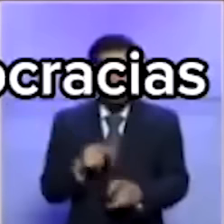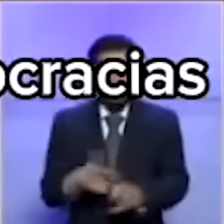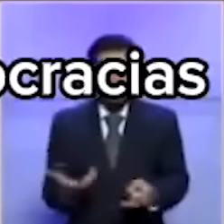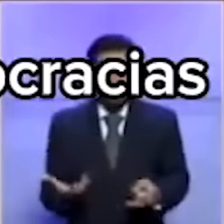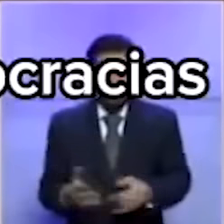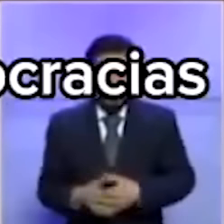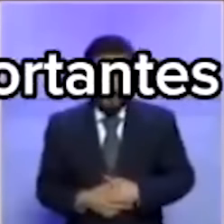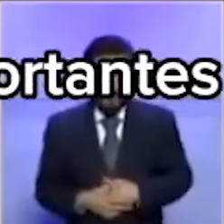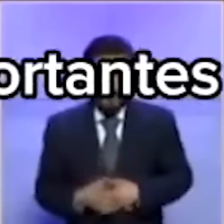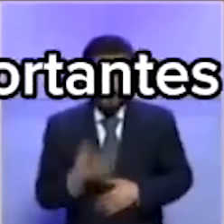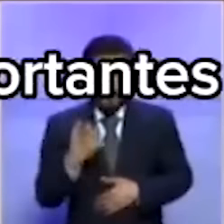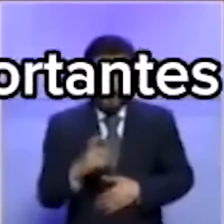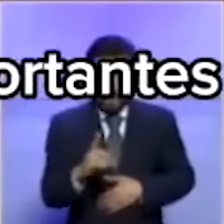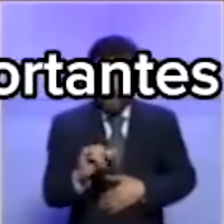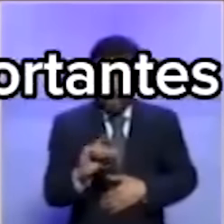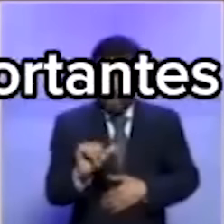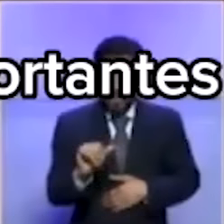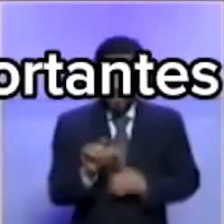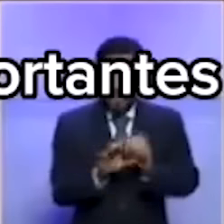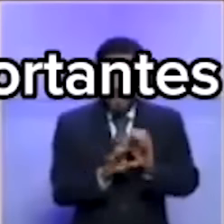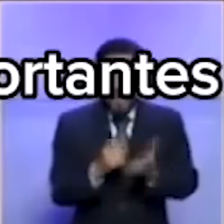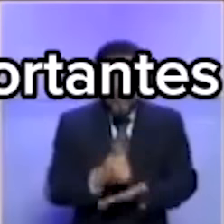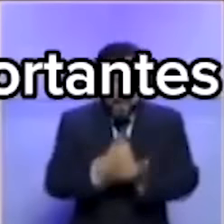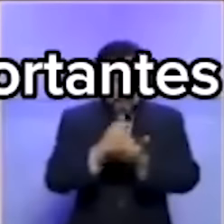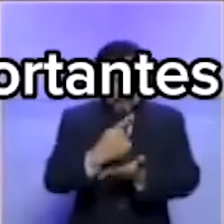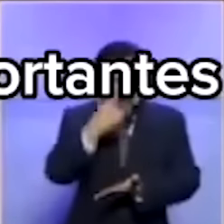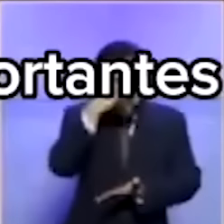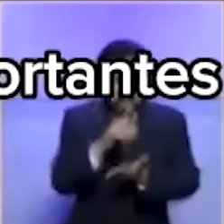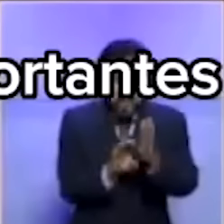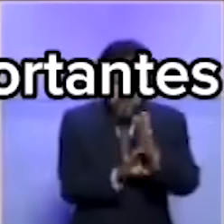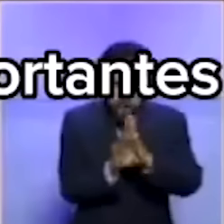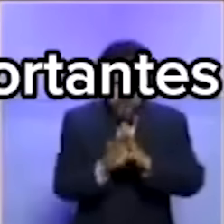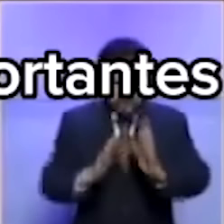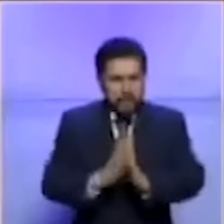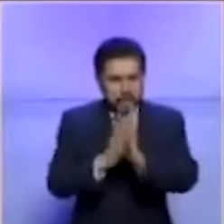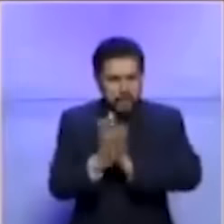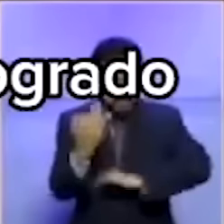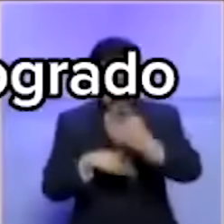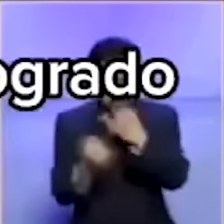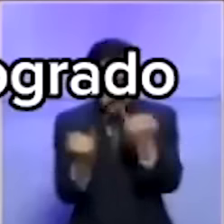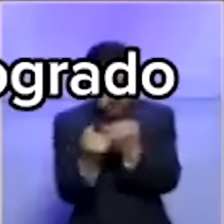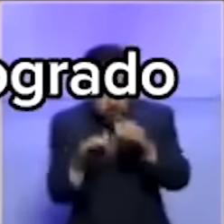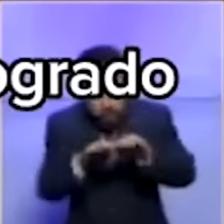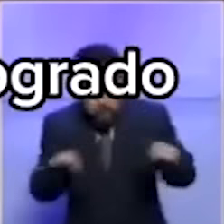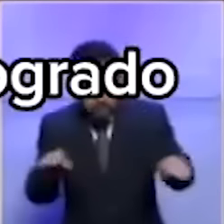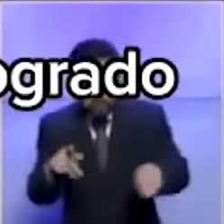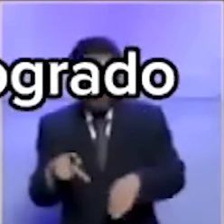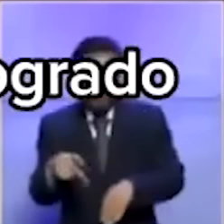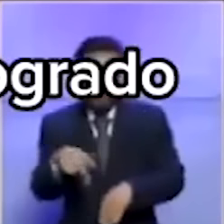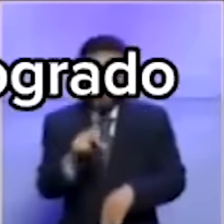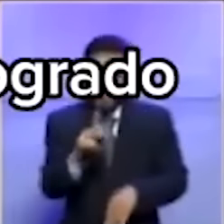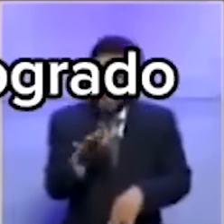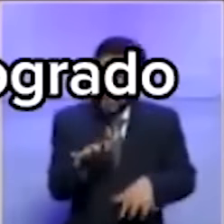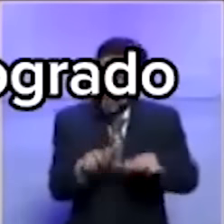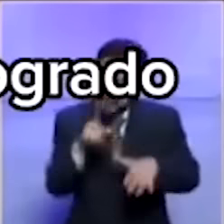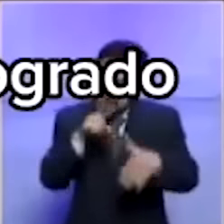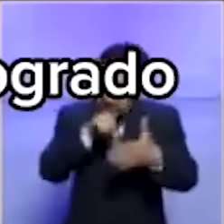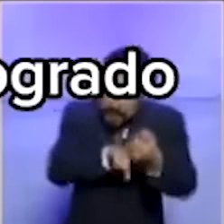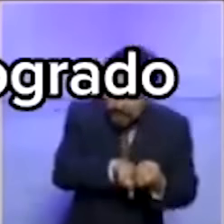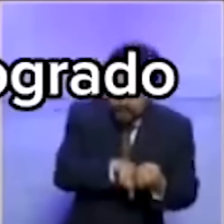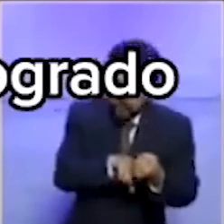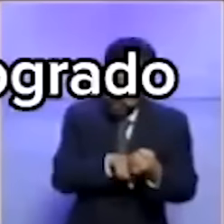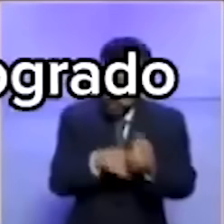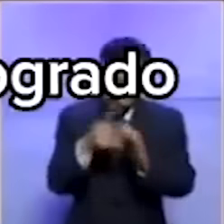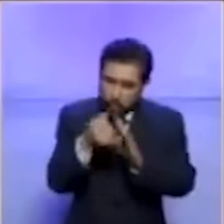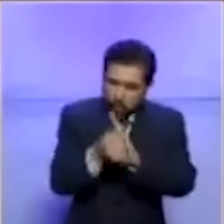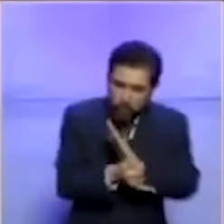que mueve a las democracias y les permite alcanzar conquistas sociales importantes pero sus formas pueden poner en riesgo